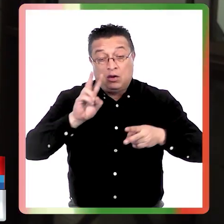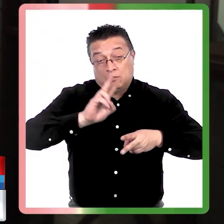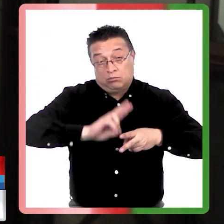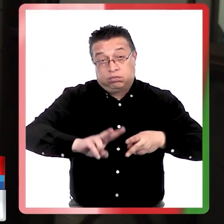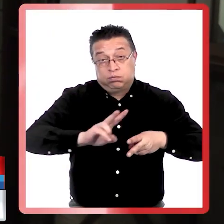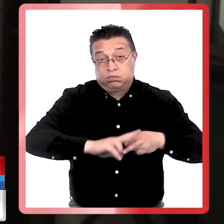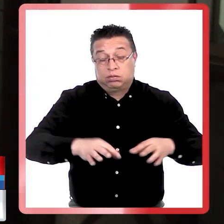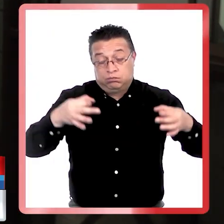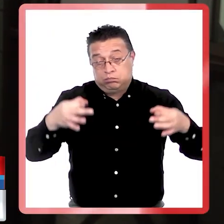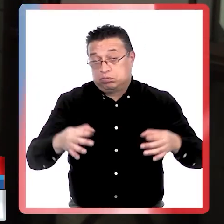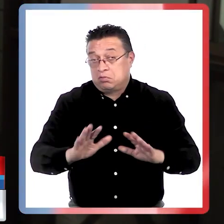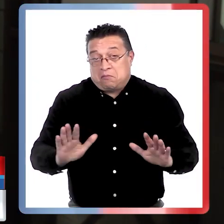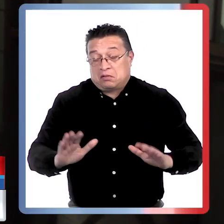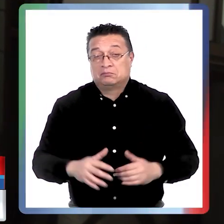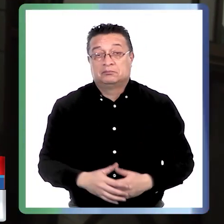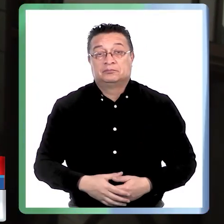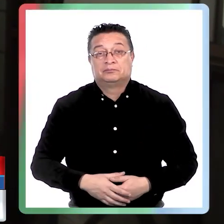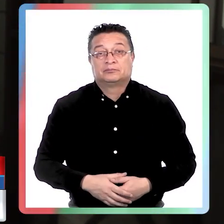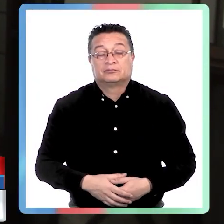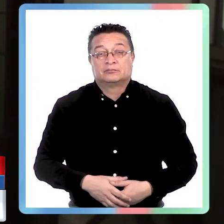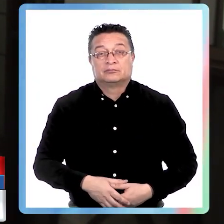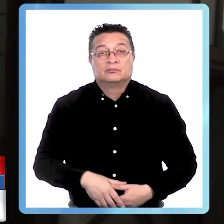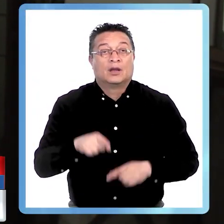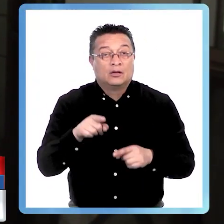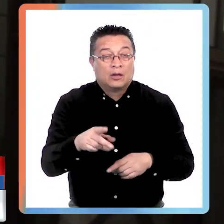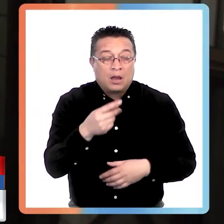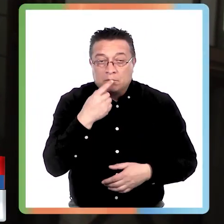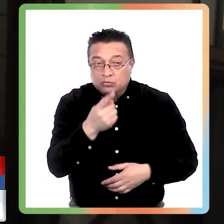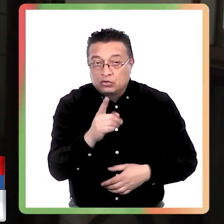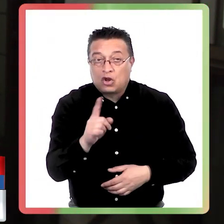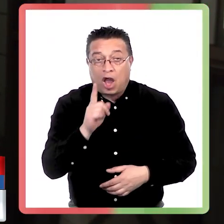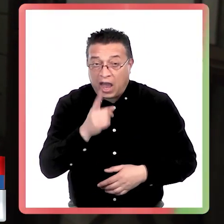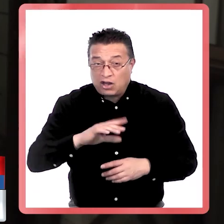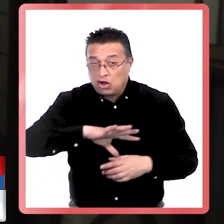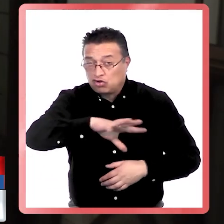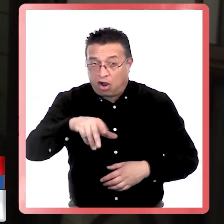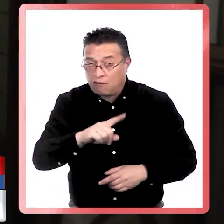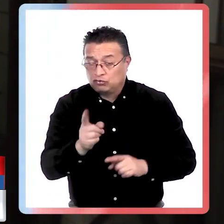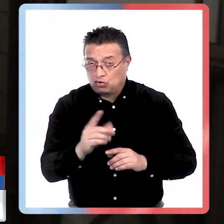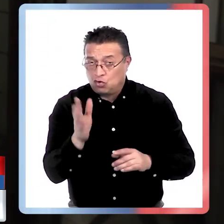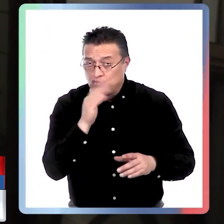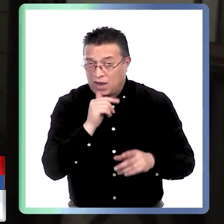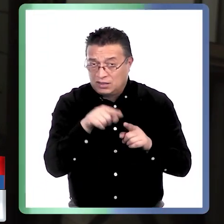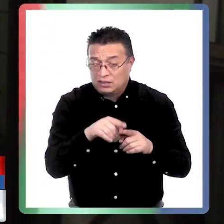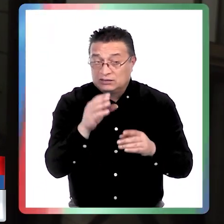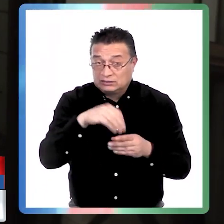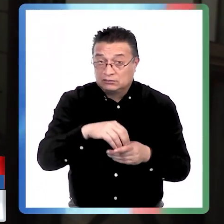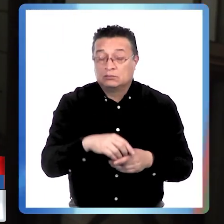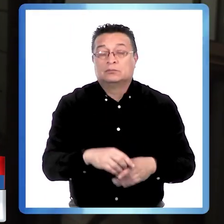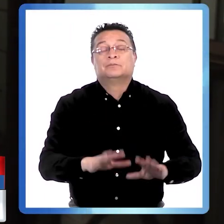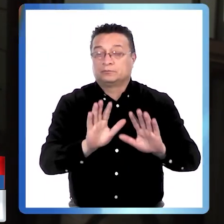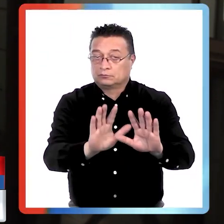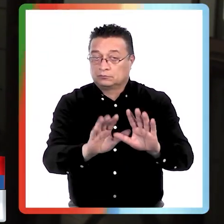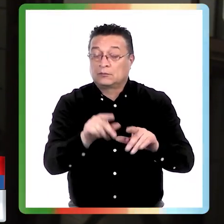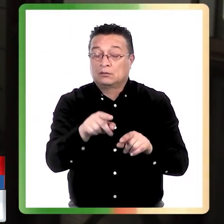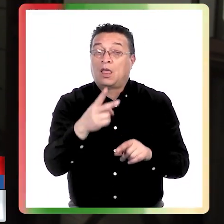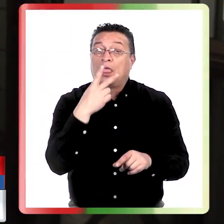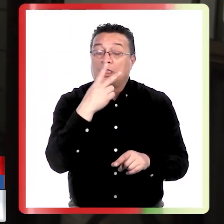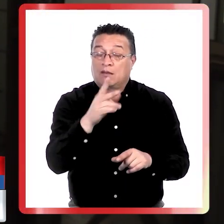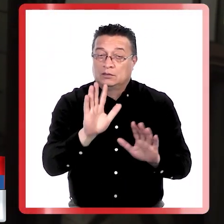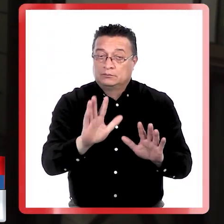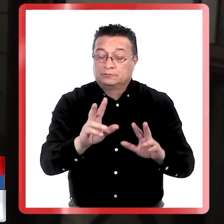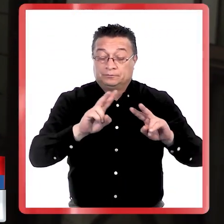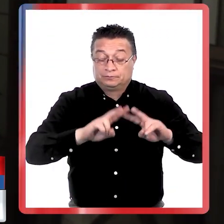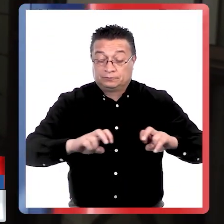resuelva de la manera más oportuna. El gobernador dice que aquí no hay robo, no hay fraude administrativo. Bueno, eso van a tener que verlo una